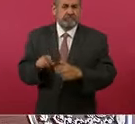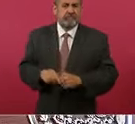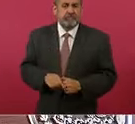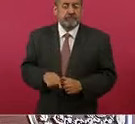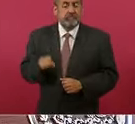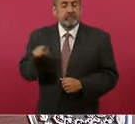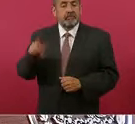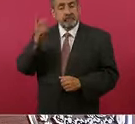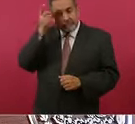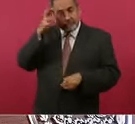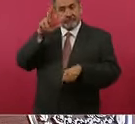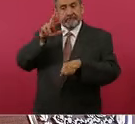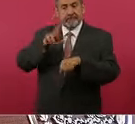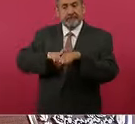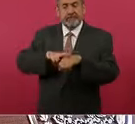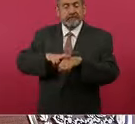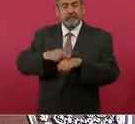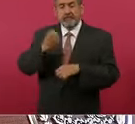fue director del Colegio